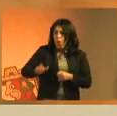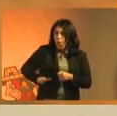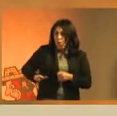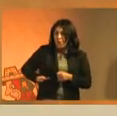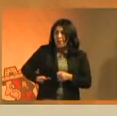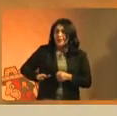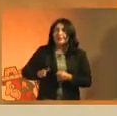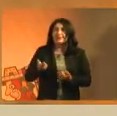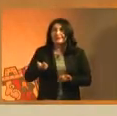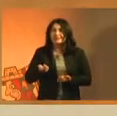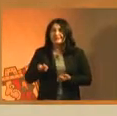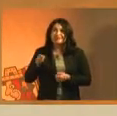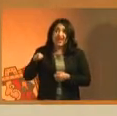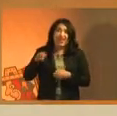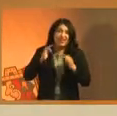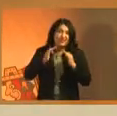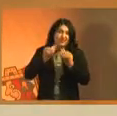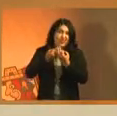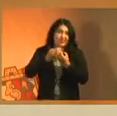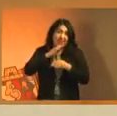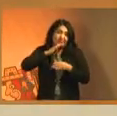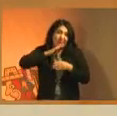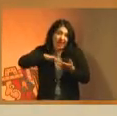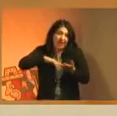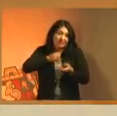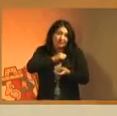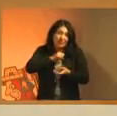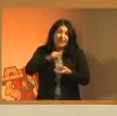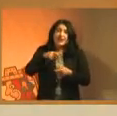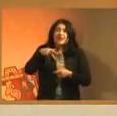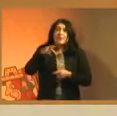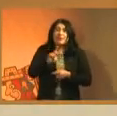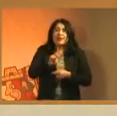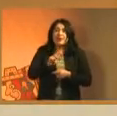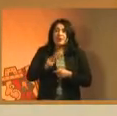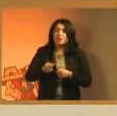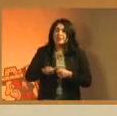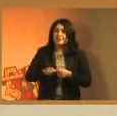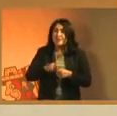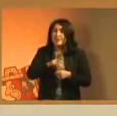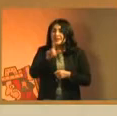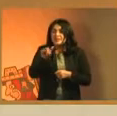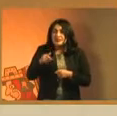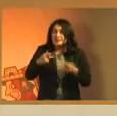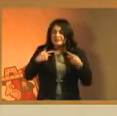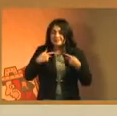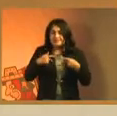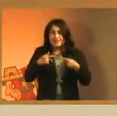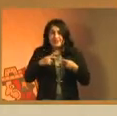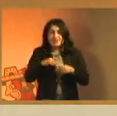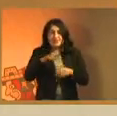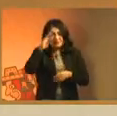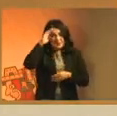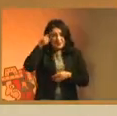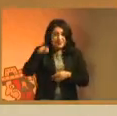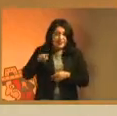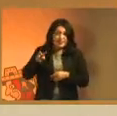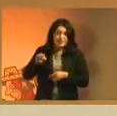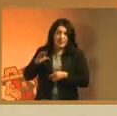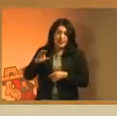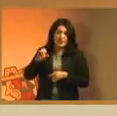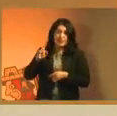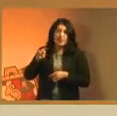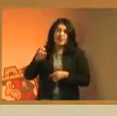manera indebida que se van con la cinta de victoriano huerta